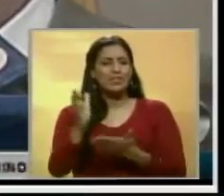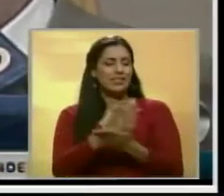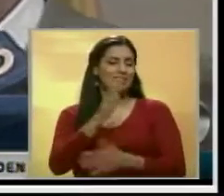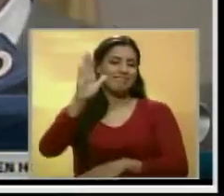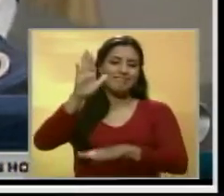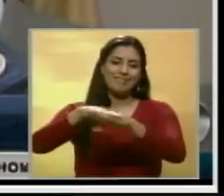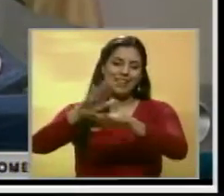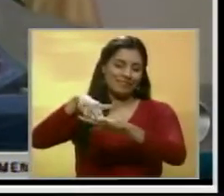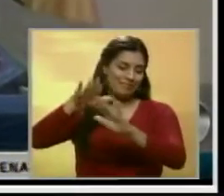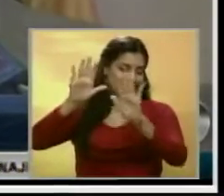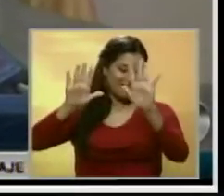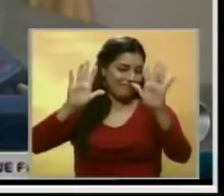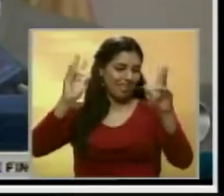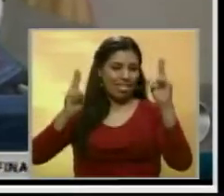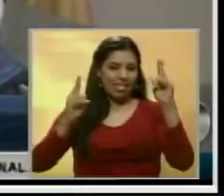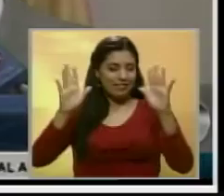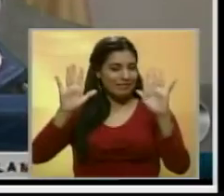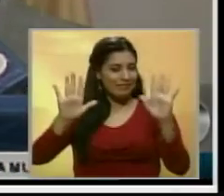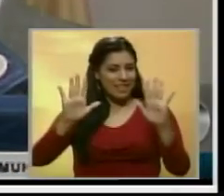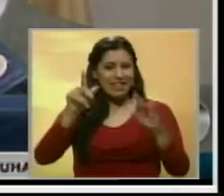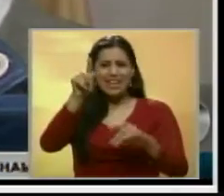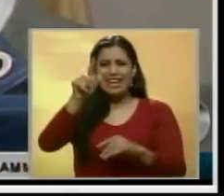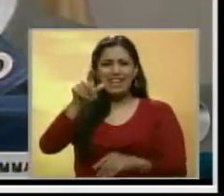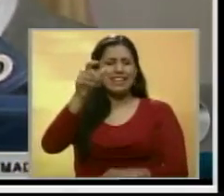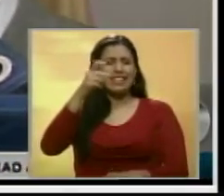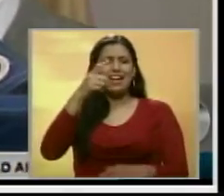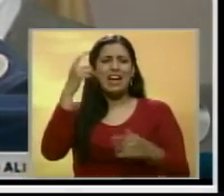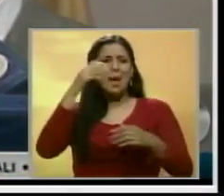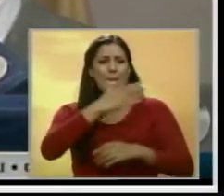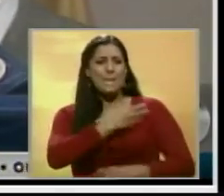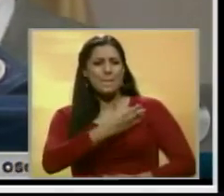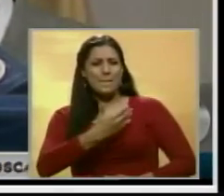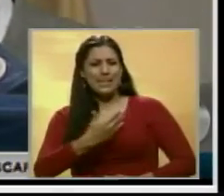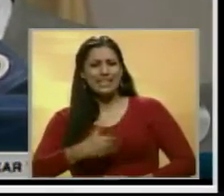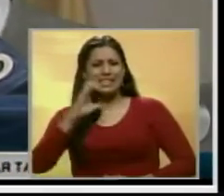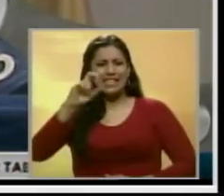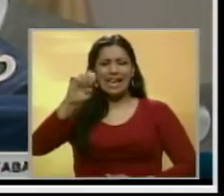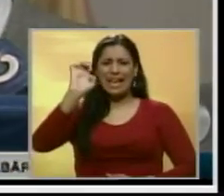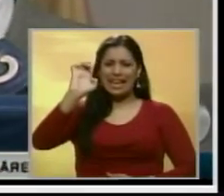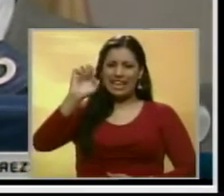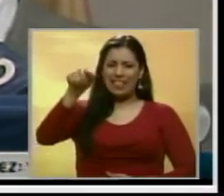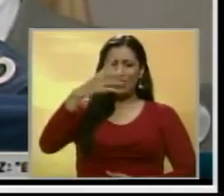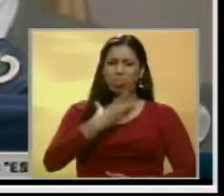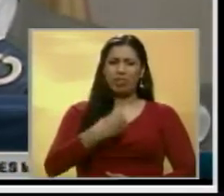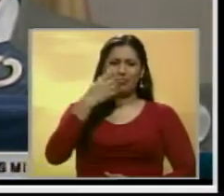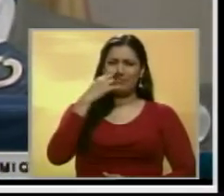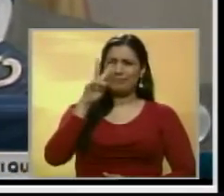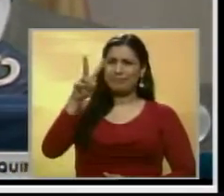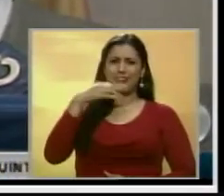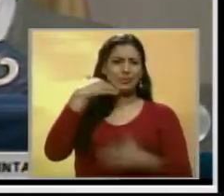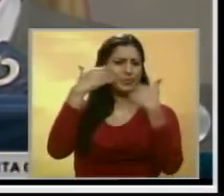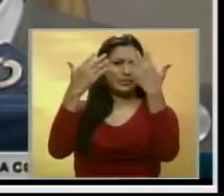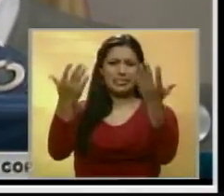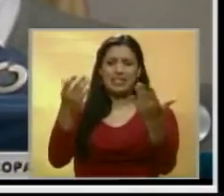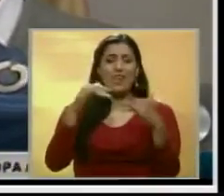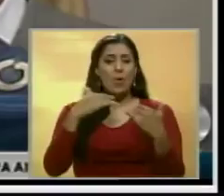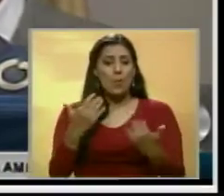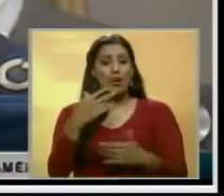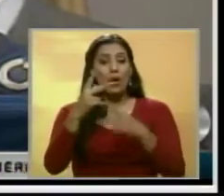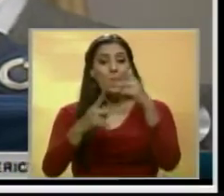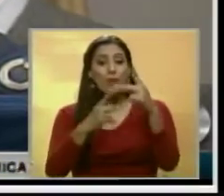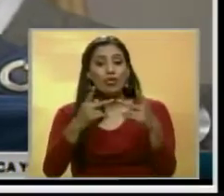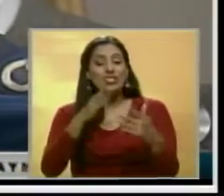Mira, es que qué infeliz es Tibisay Lucena cada vez que declara. Entonces ella lo que quiere es ver que a pesar de que el proceso